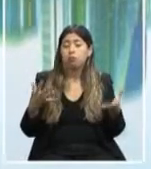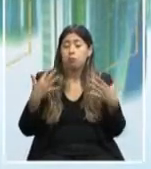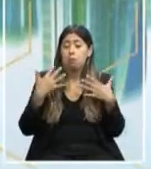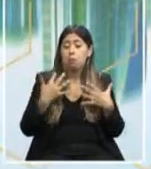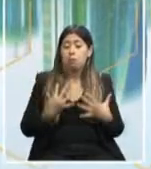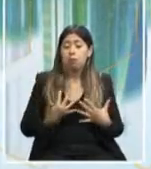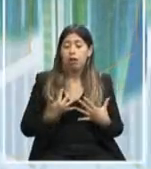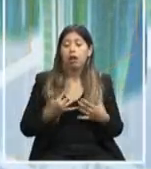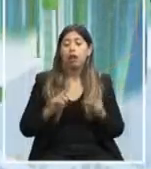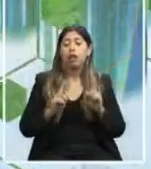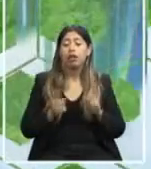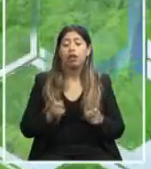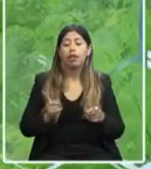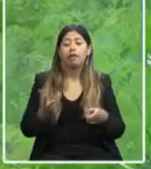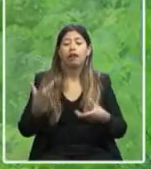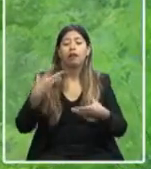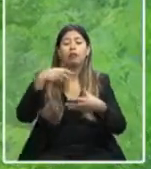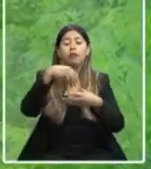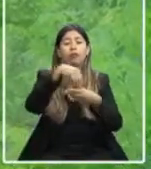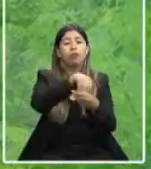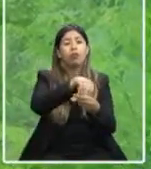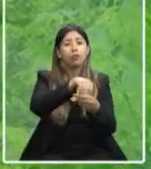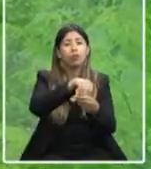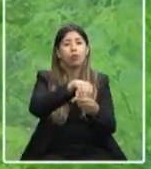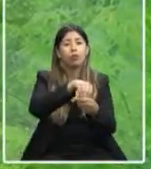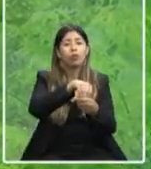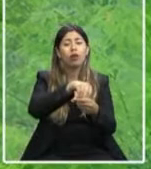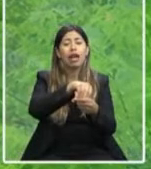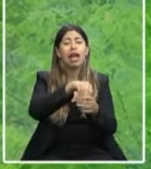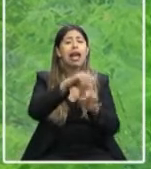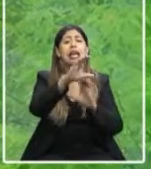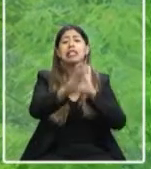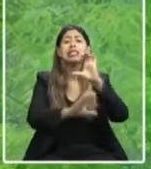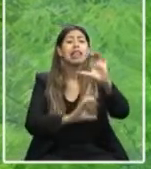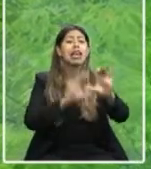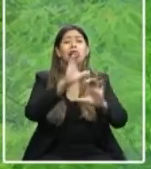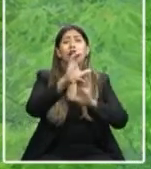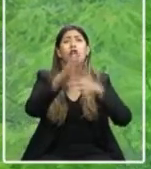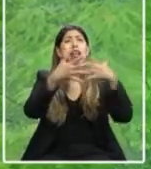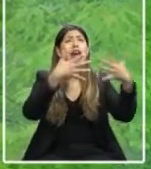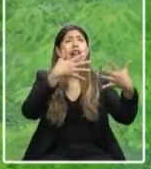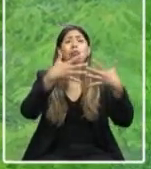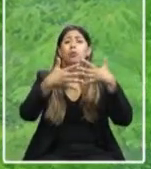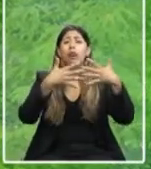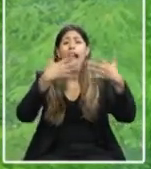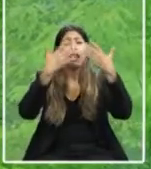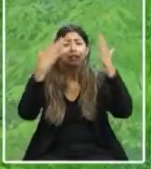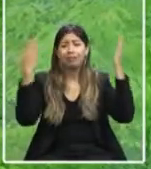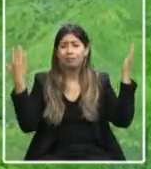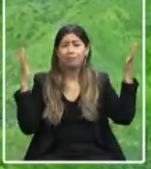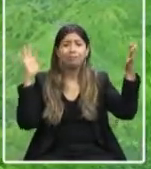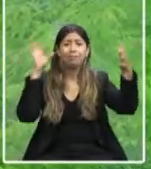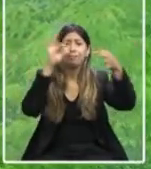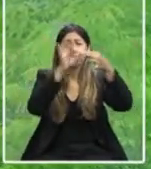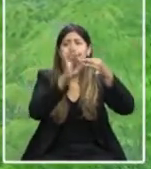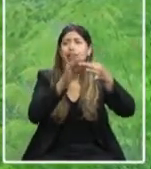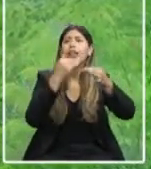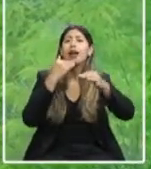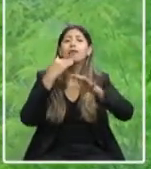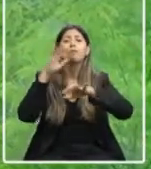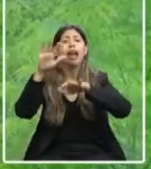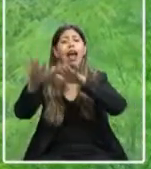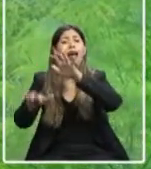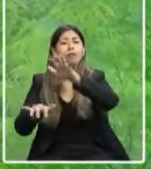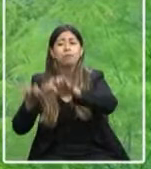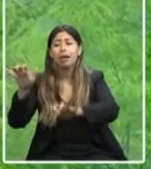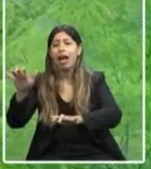encadenados intrínsecamente tanto a los ciclos naturales como a las especies, como a los hábitats, como